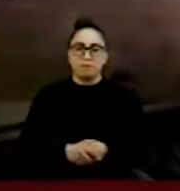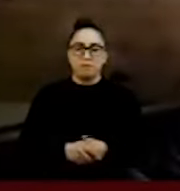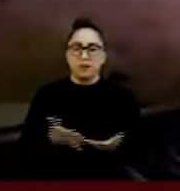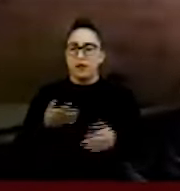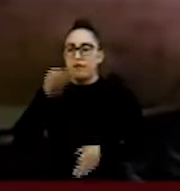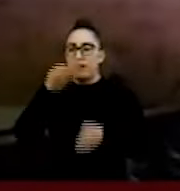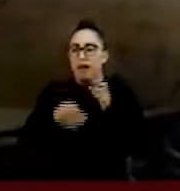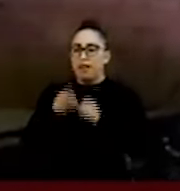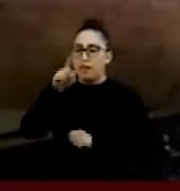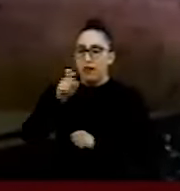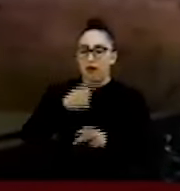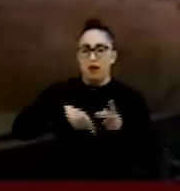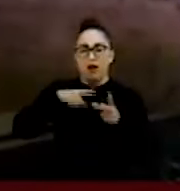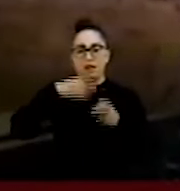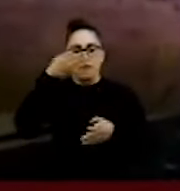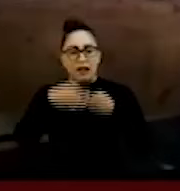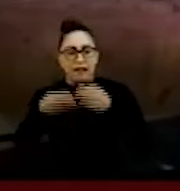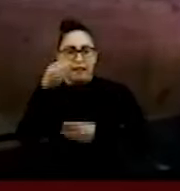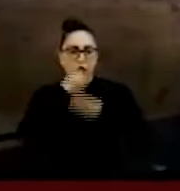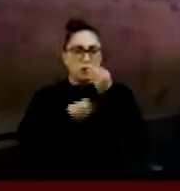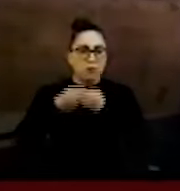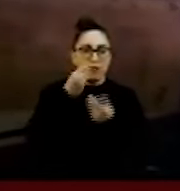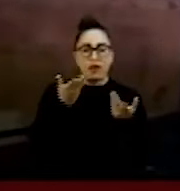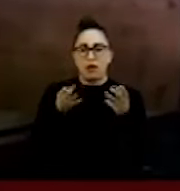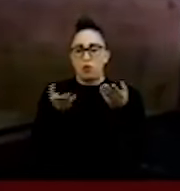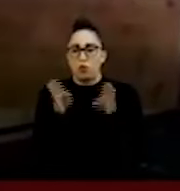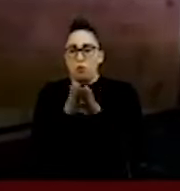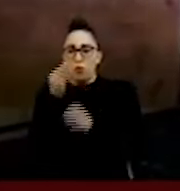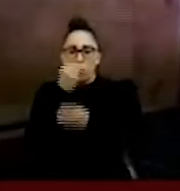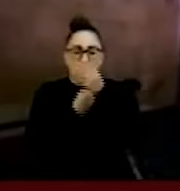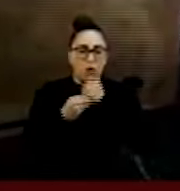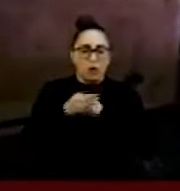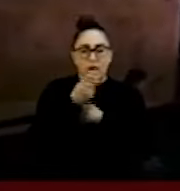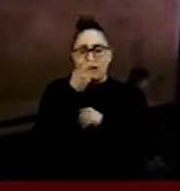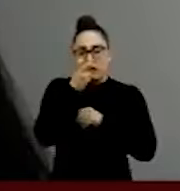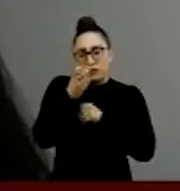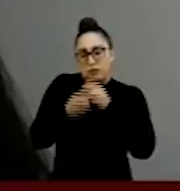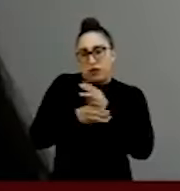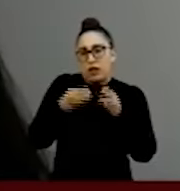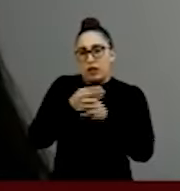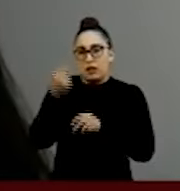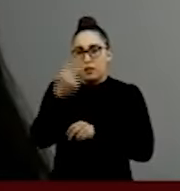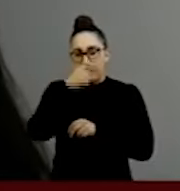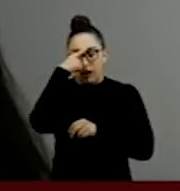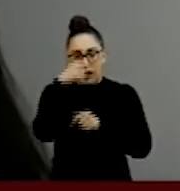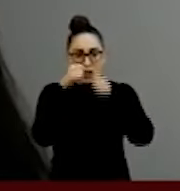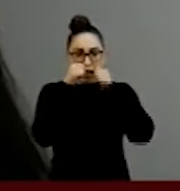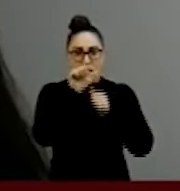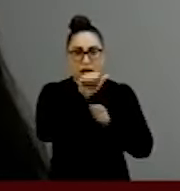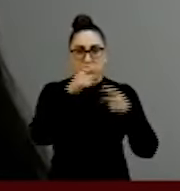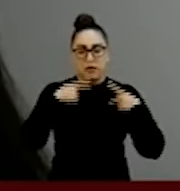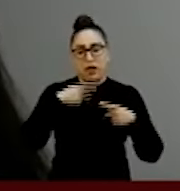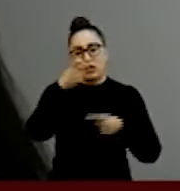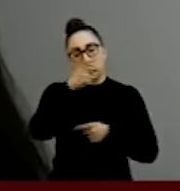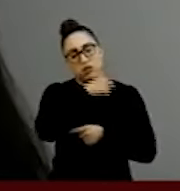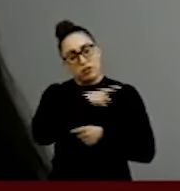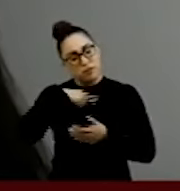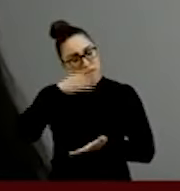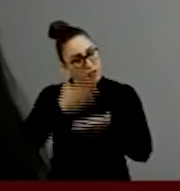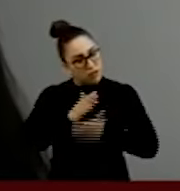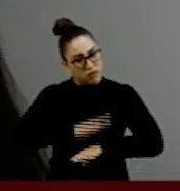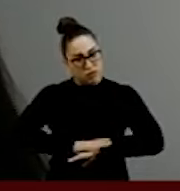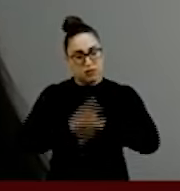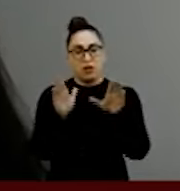comida, insumos básicos al interior de estas estancias. Esto debe parar ya. Es por